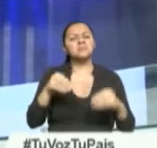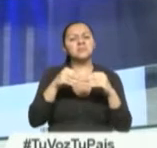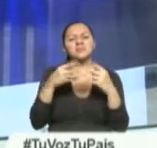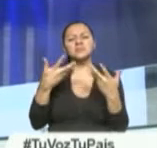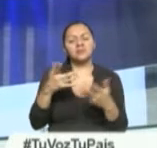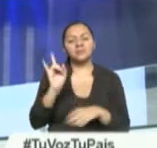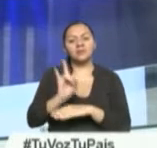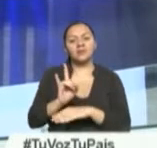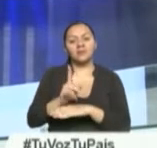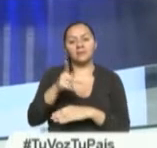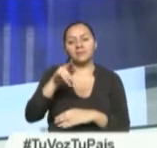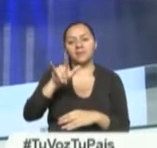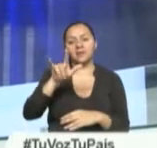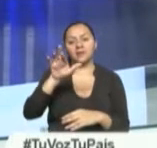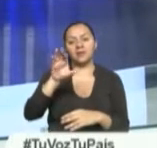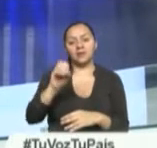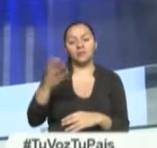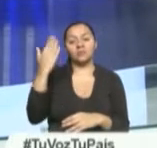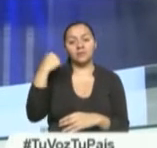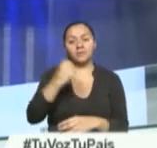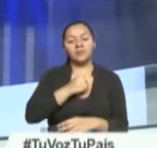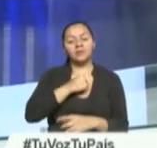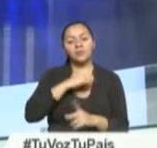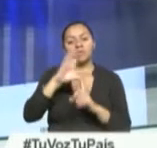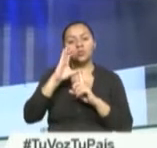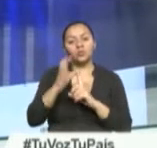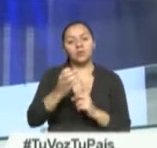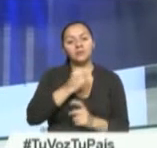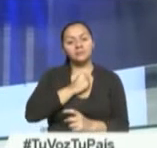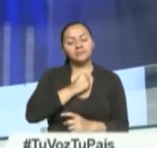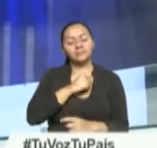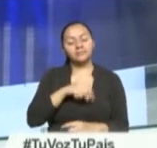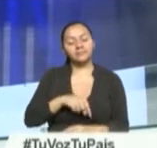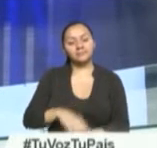la Diablada de Píllaro, que fue declarada como Patrimonio Cultural Inmaterial en